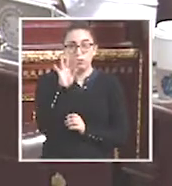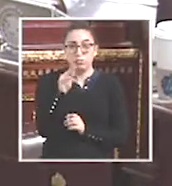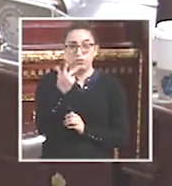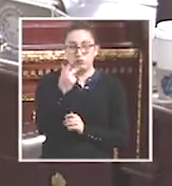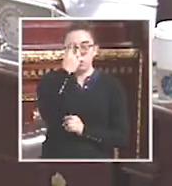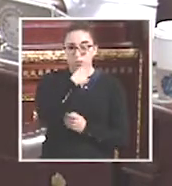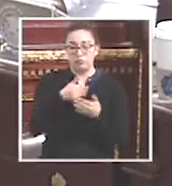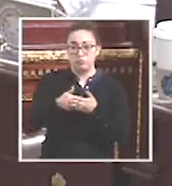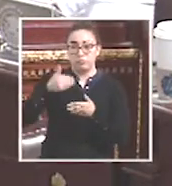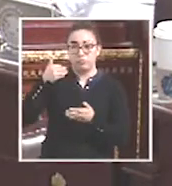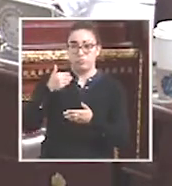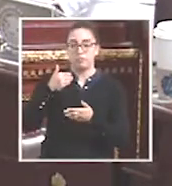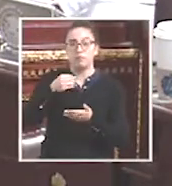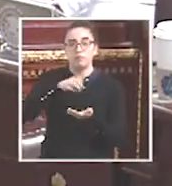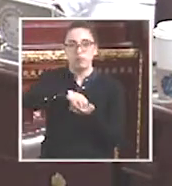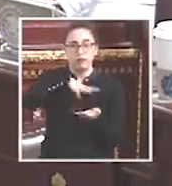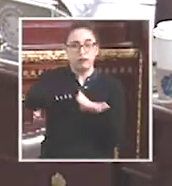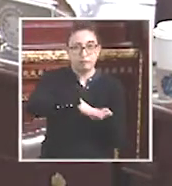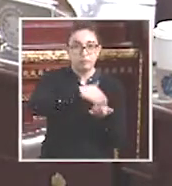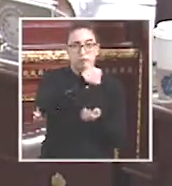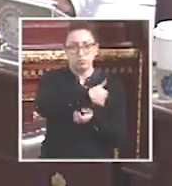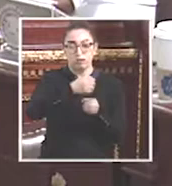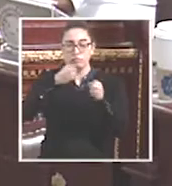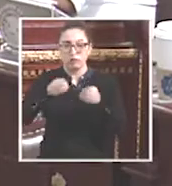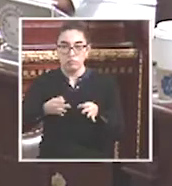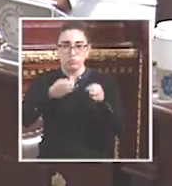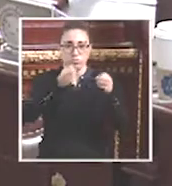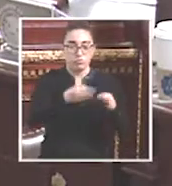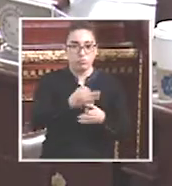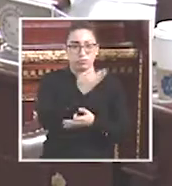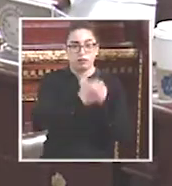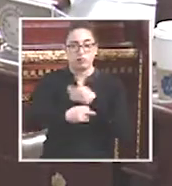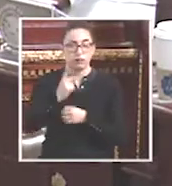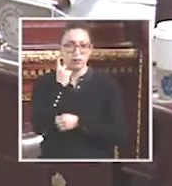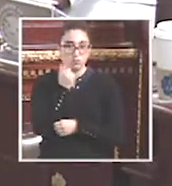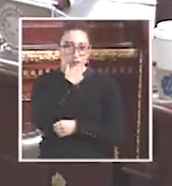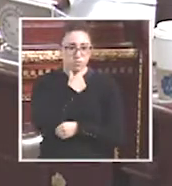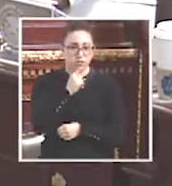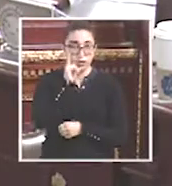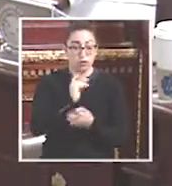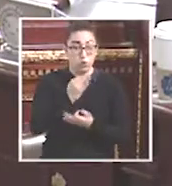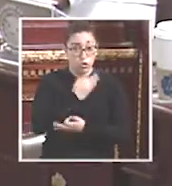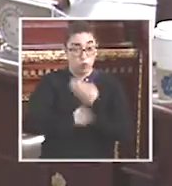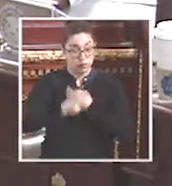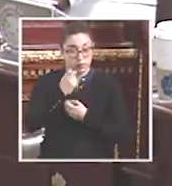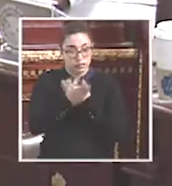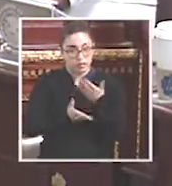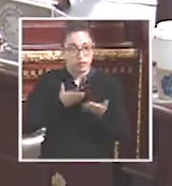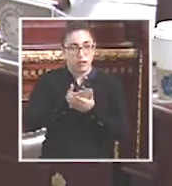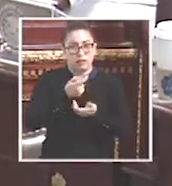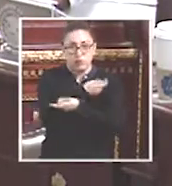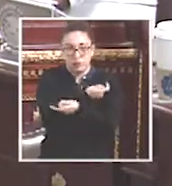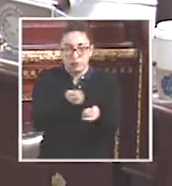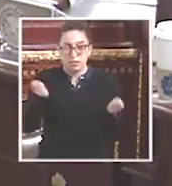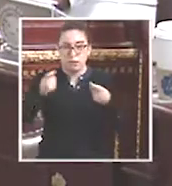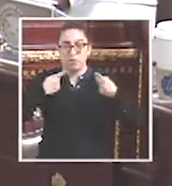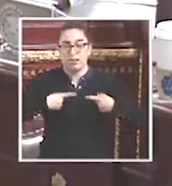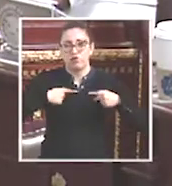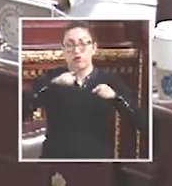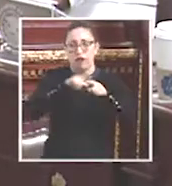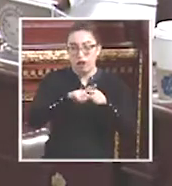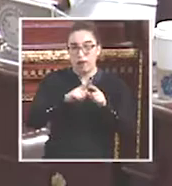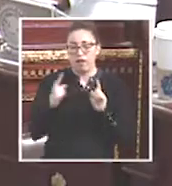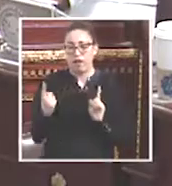irrestricto a las facultades competenciales de los diversos órganos de gobierno y la acción de inconstitucionalidad como un eje fundamental